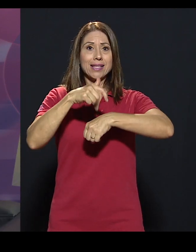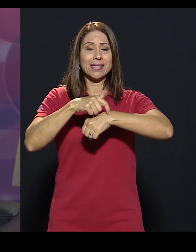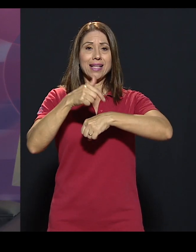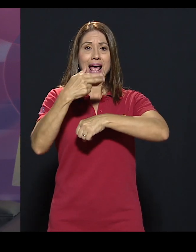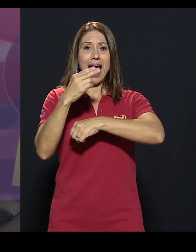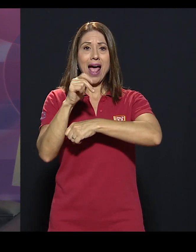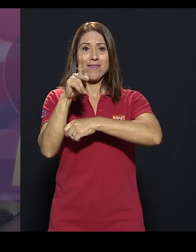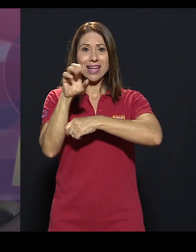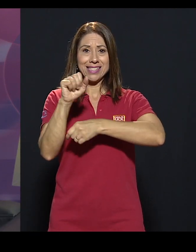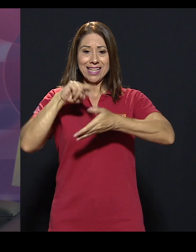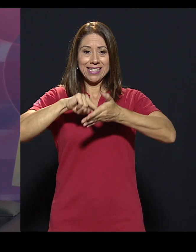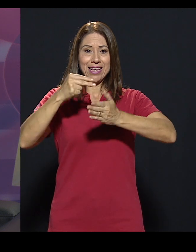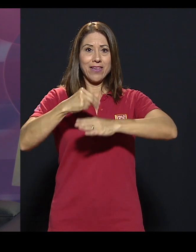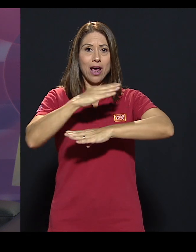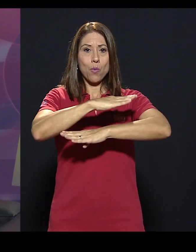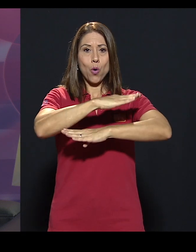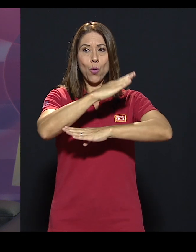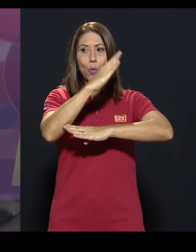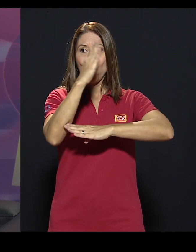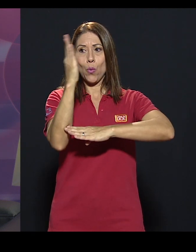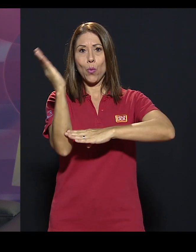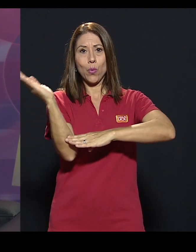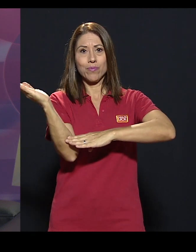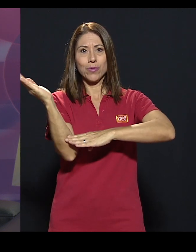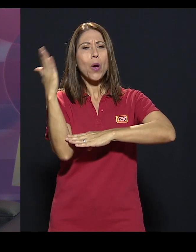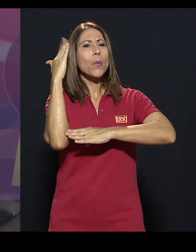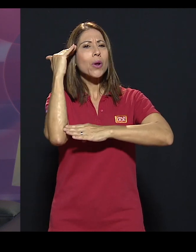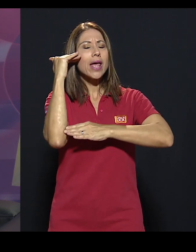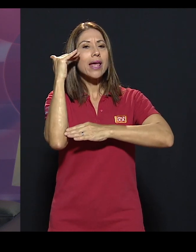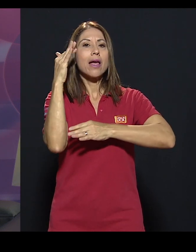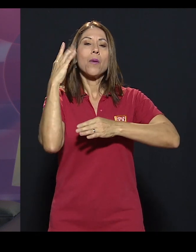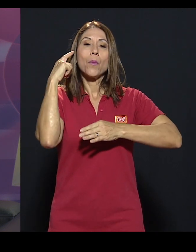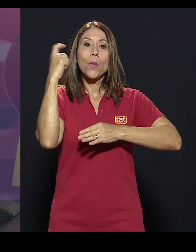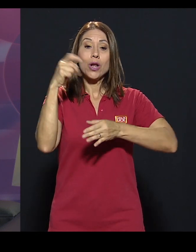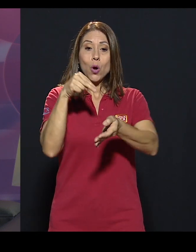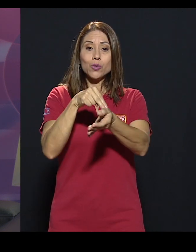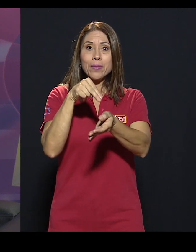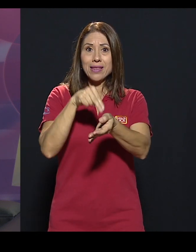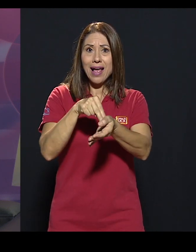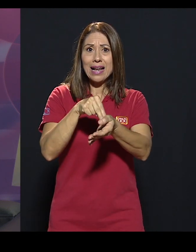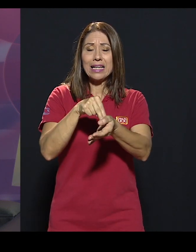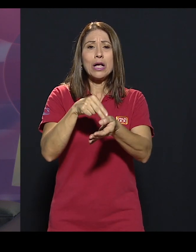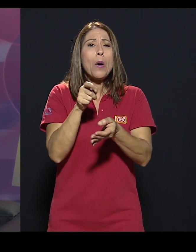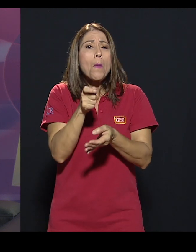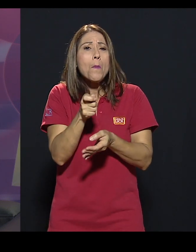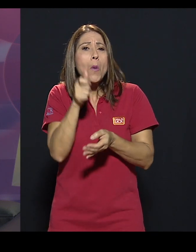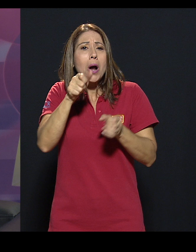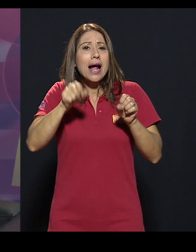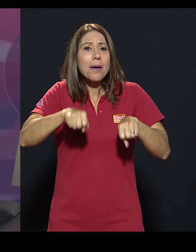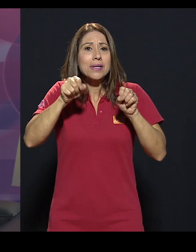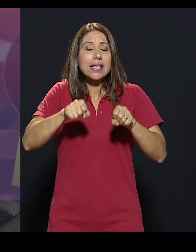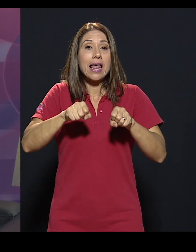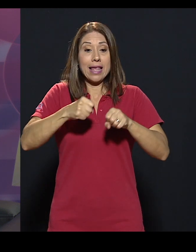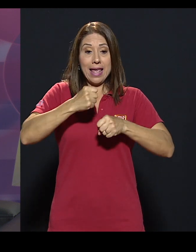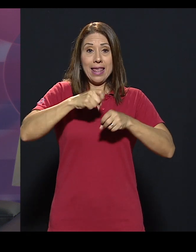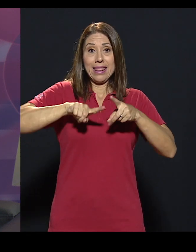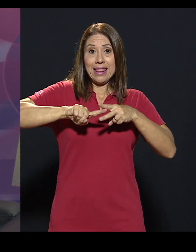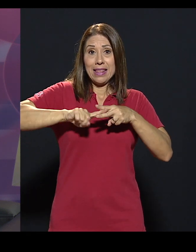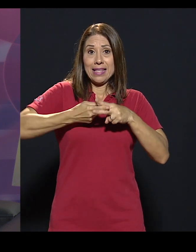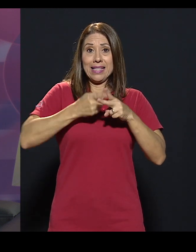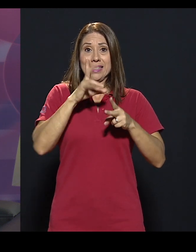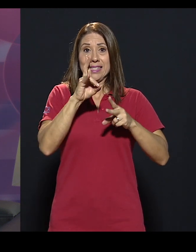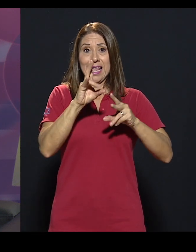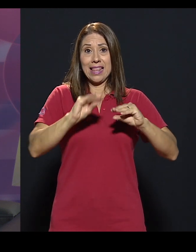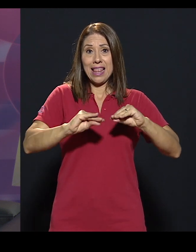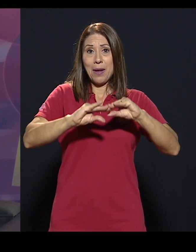hábiles. Y explico por qué solo horas hábiles. Porque la capacidad del hospital es tan pequeña que trabajando de 7 de la